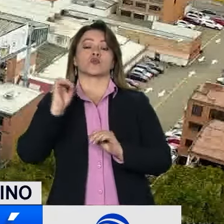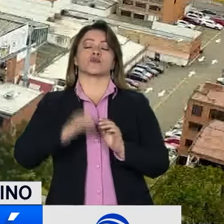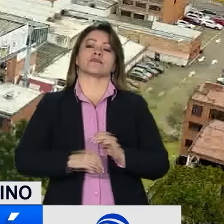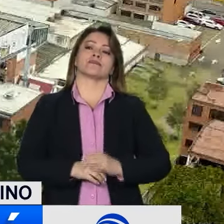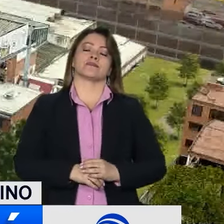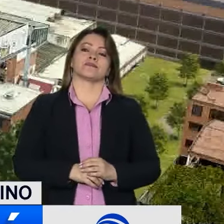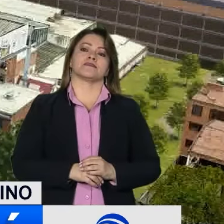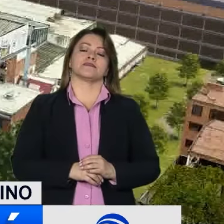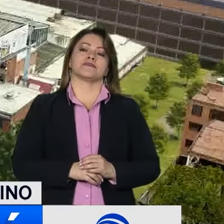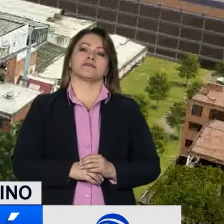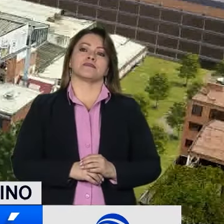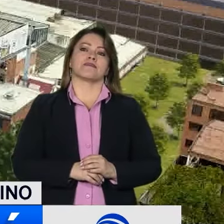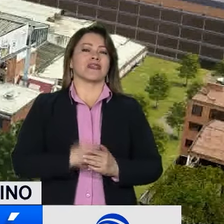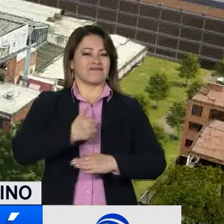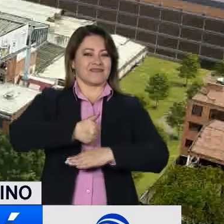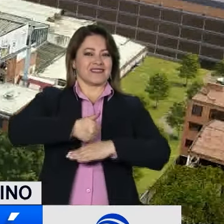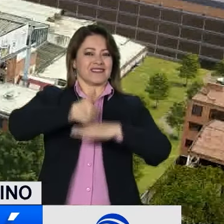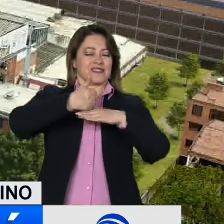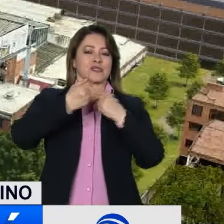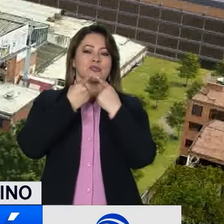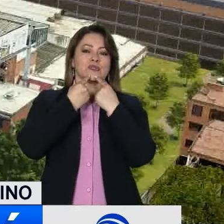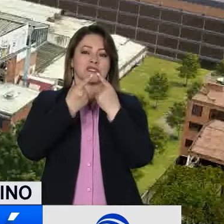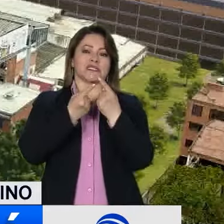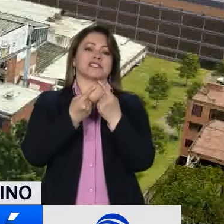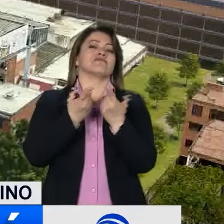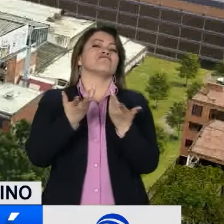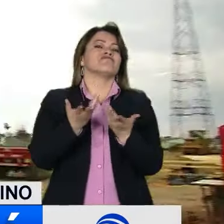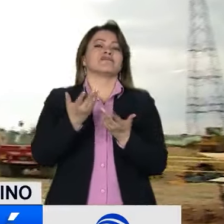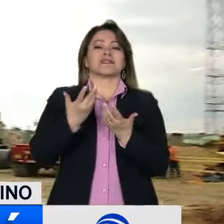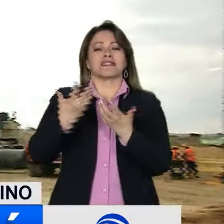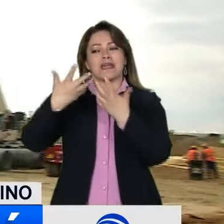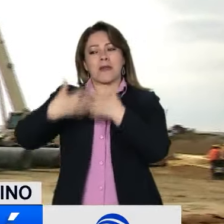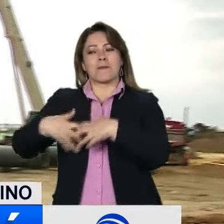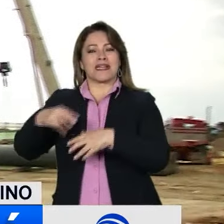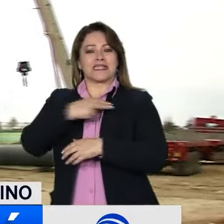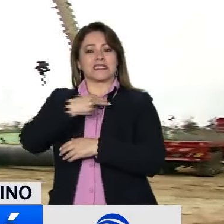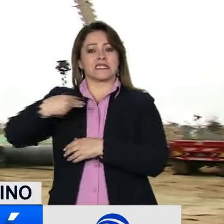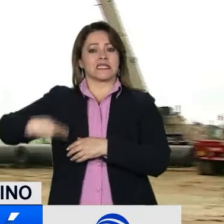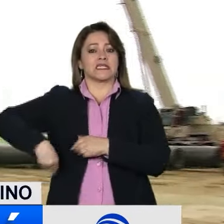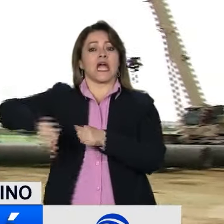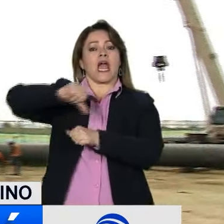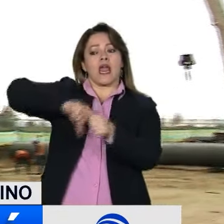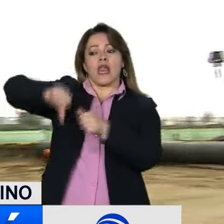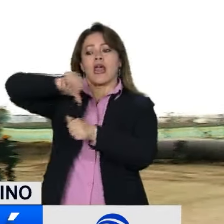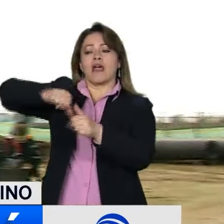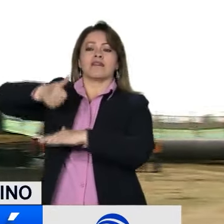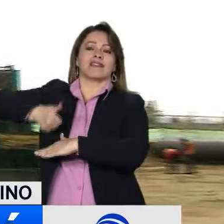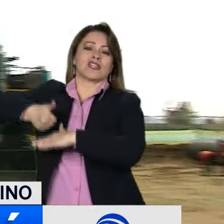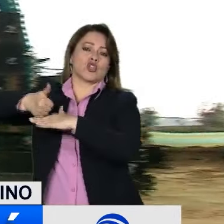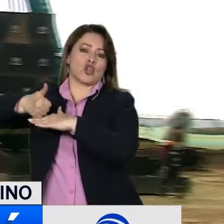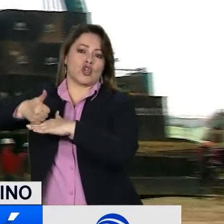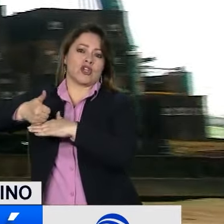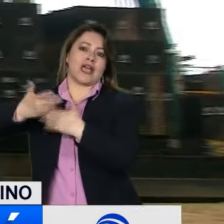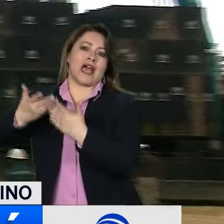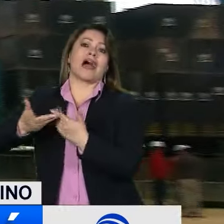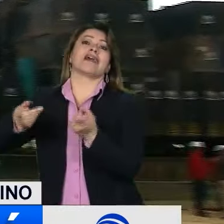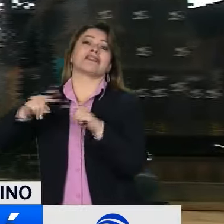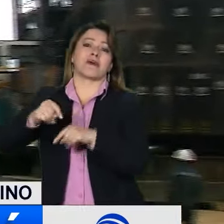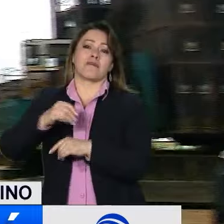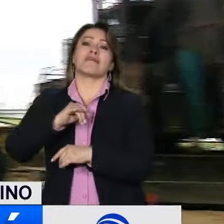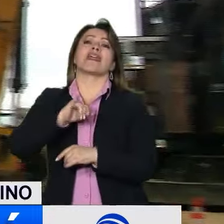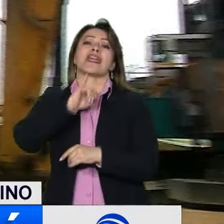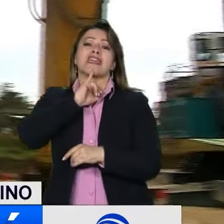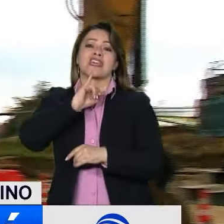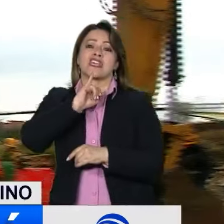del funcionario se suma el cambio del gerente del consorcio chino. Argumenta que el hecho que este no hable español se